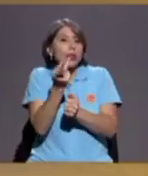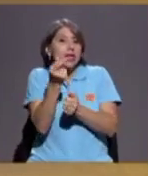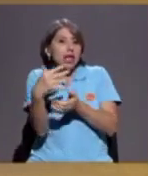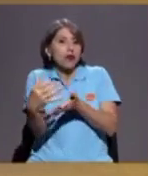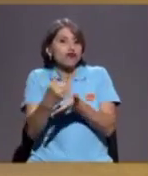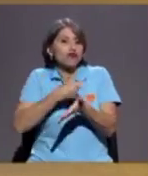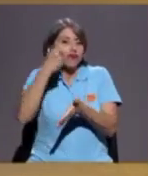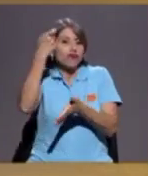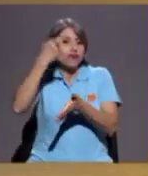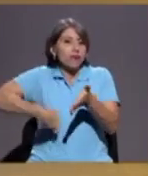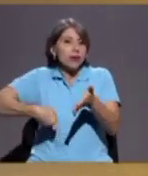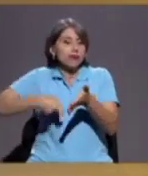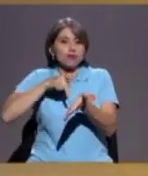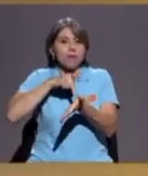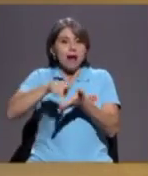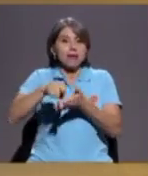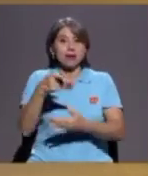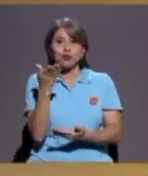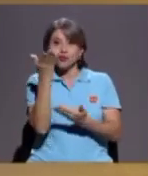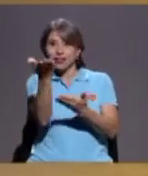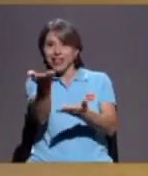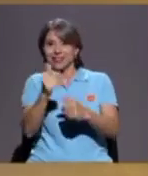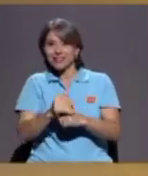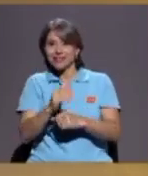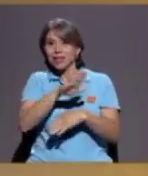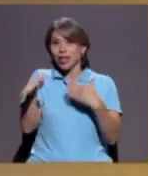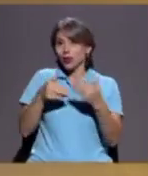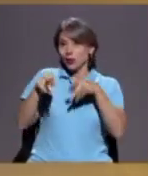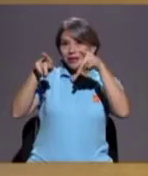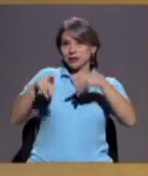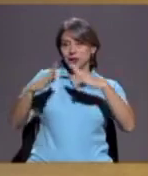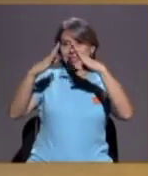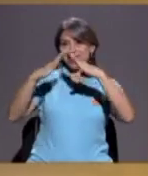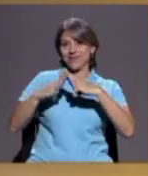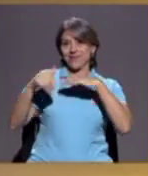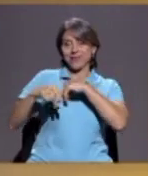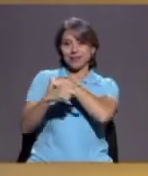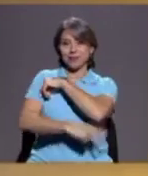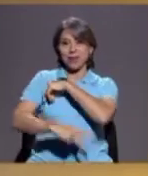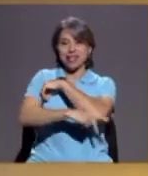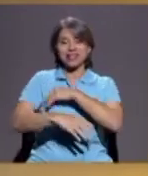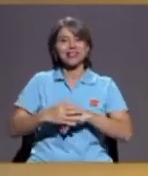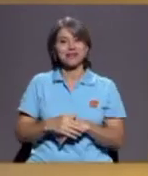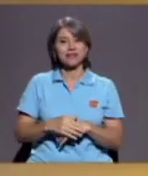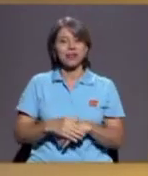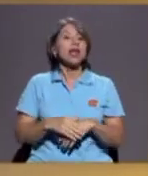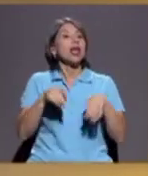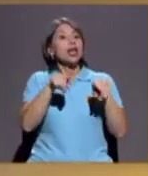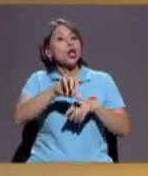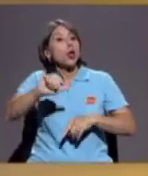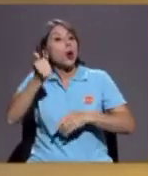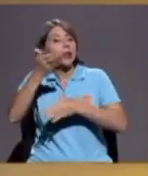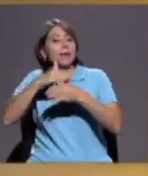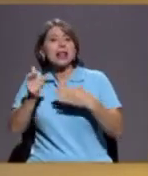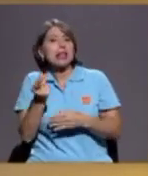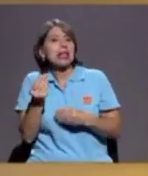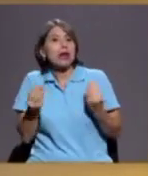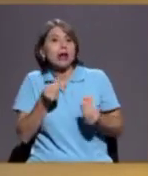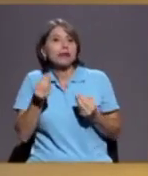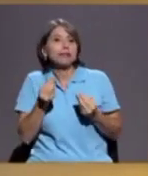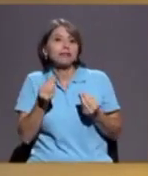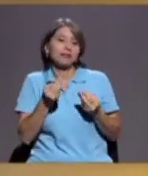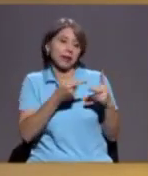que tributan ustedes y todos los demás habitantes de este país, y la otra parte se va de